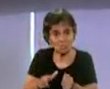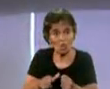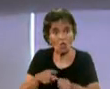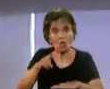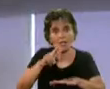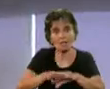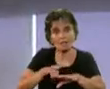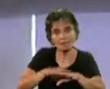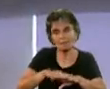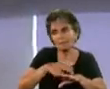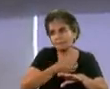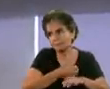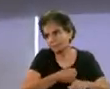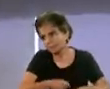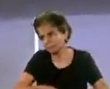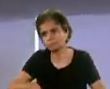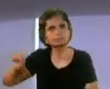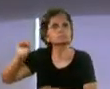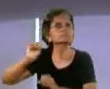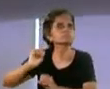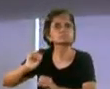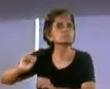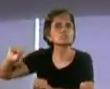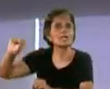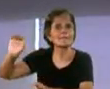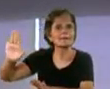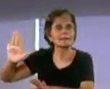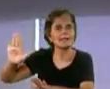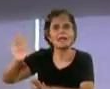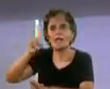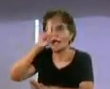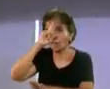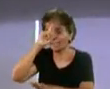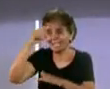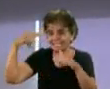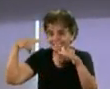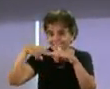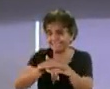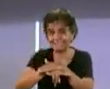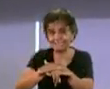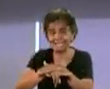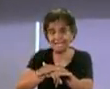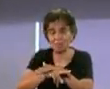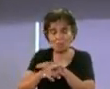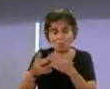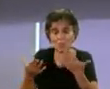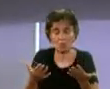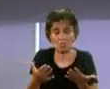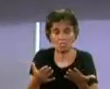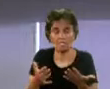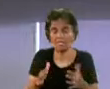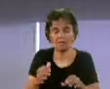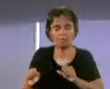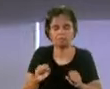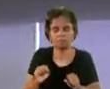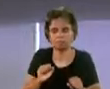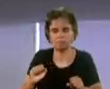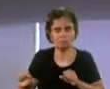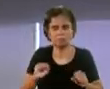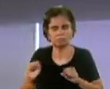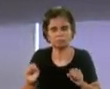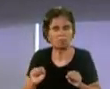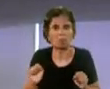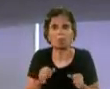se lo saca de la cancha, el sistema médico tiene que internarlo rápidamente porque lo que no sabemos es si va a seguir convulsionando o no va a